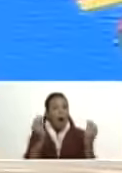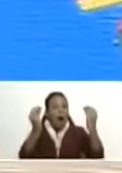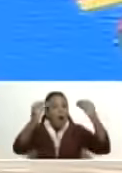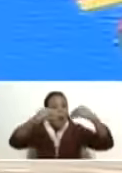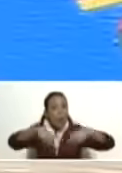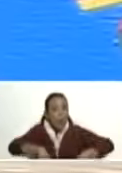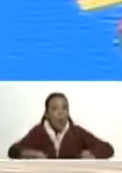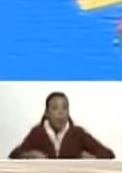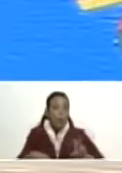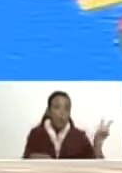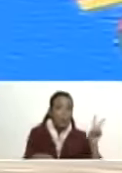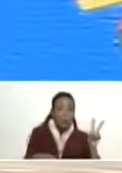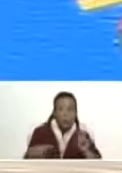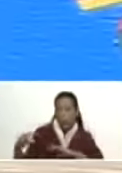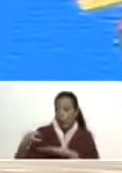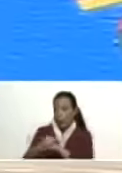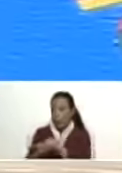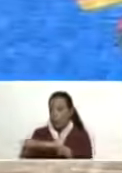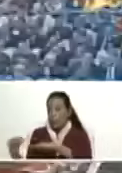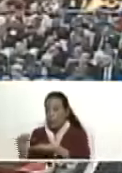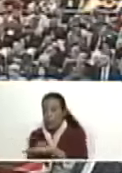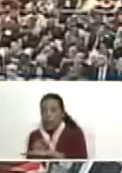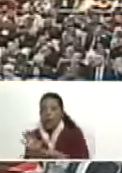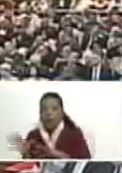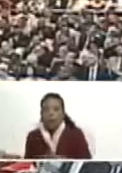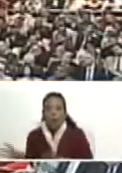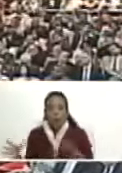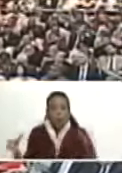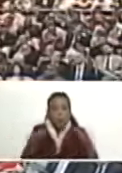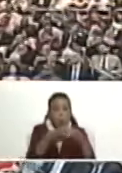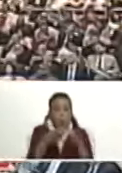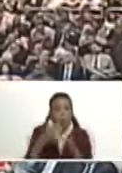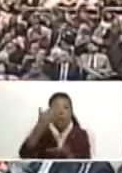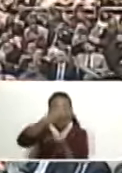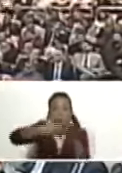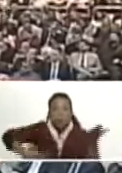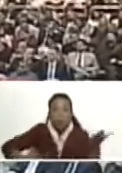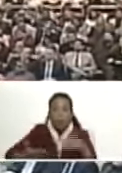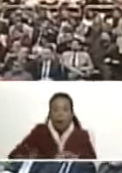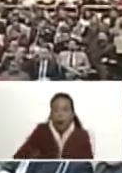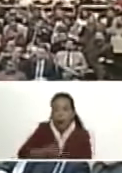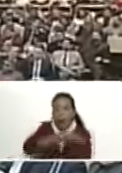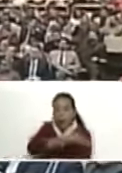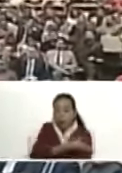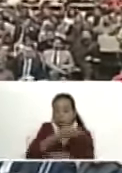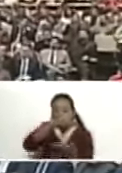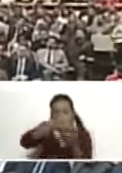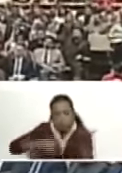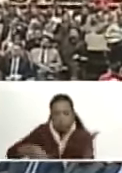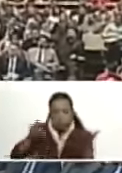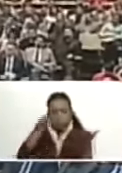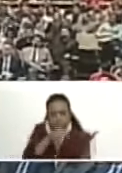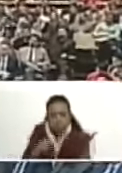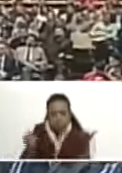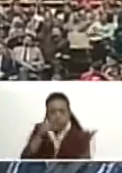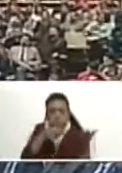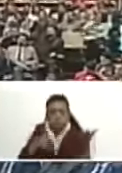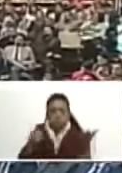negociaciones, la firma de un conjunto de documentos previos